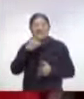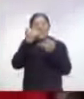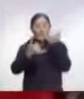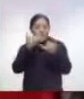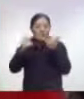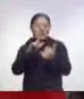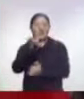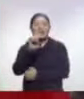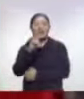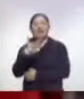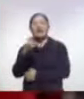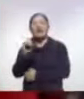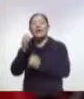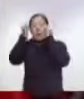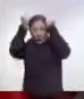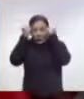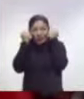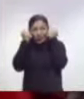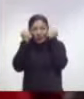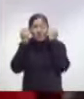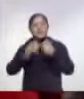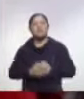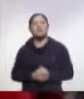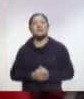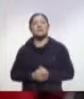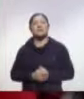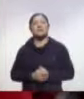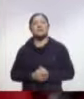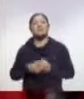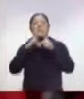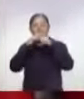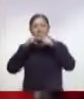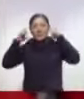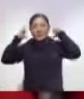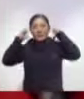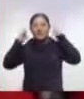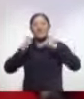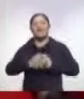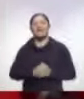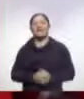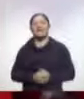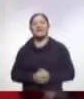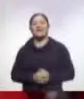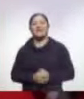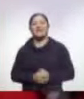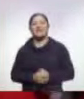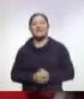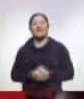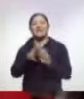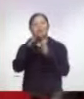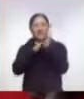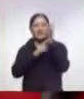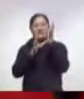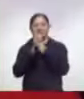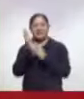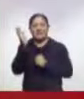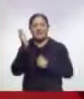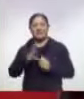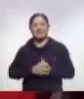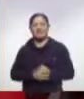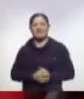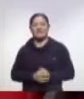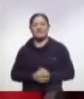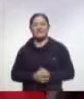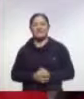un gorro, una bufanda, unos guantes y